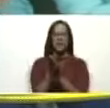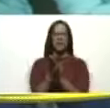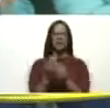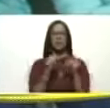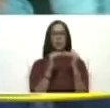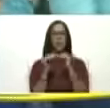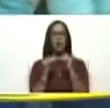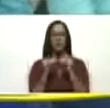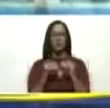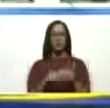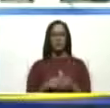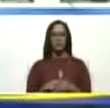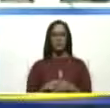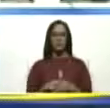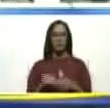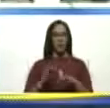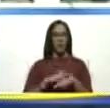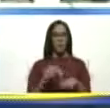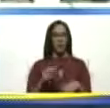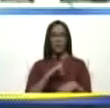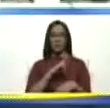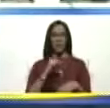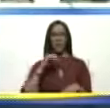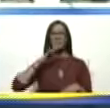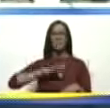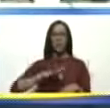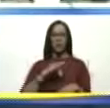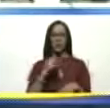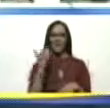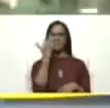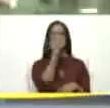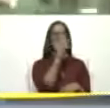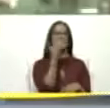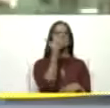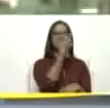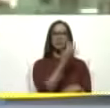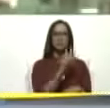mutua, porque no he caído en la tentación